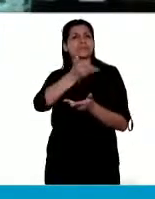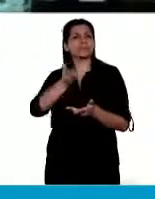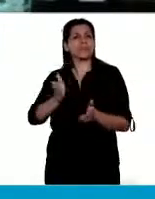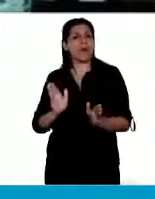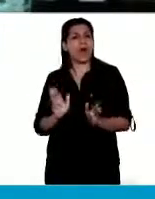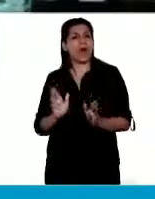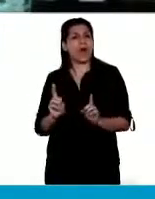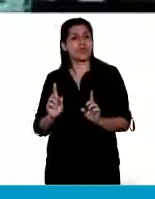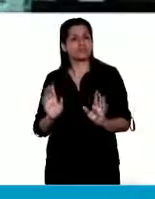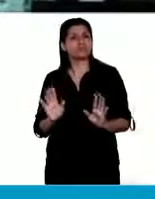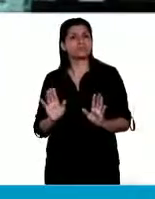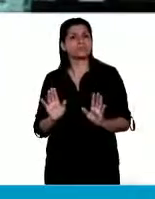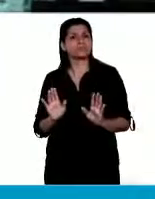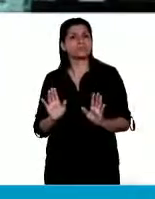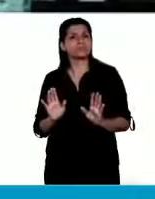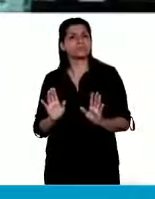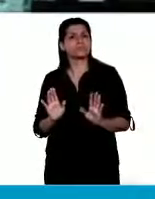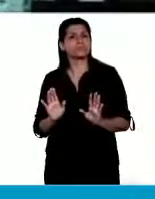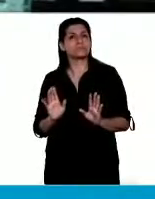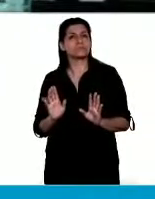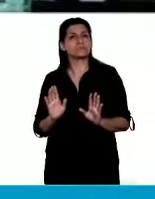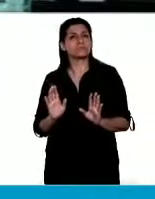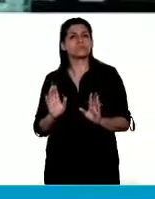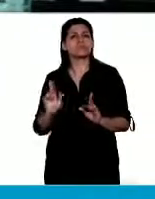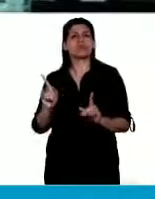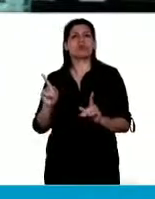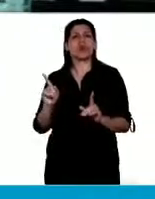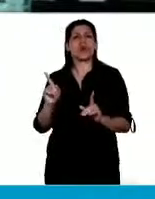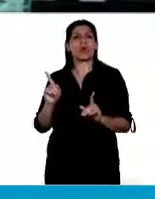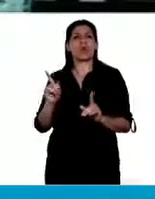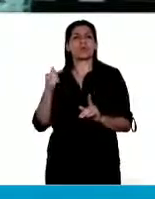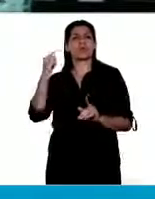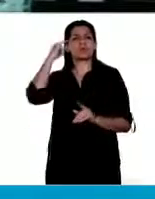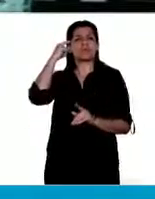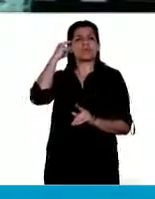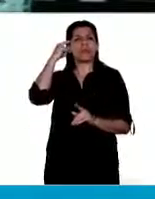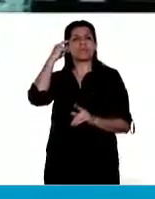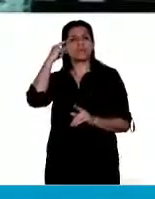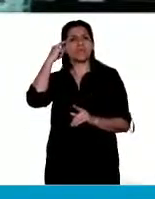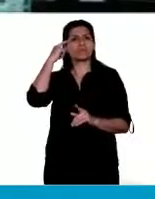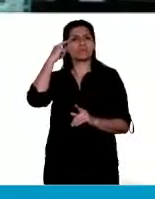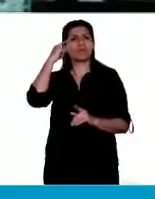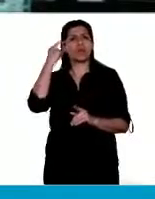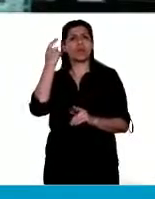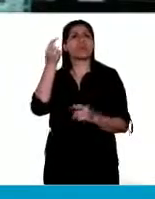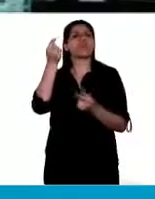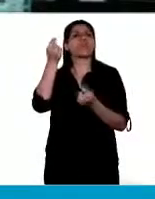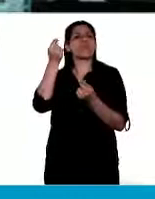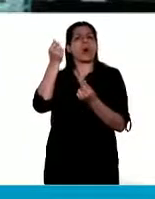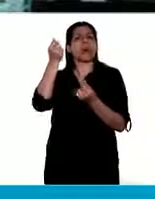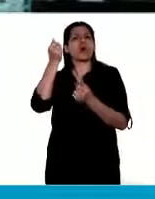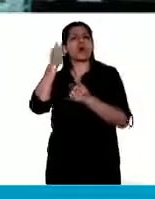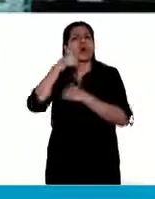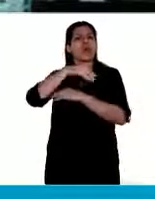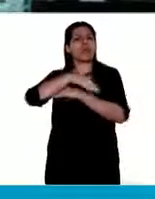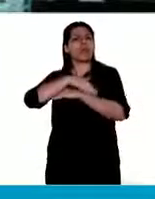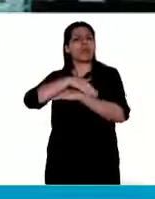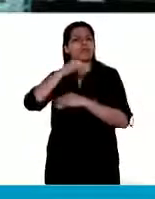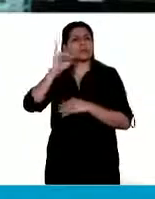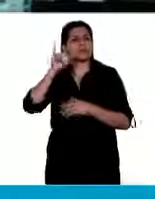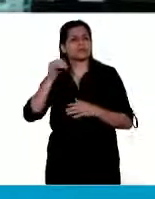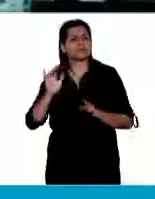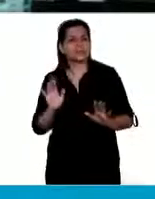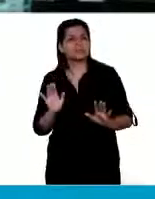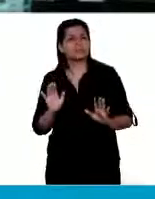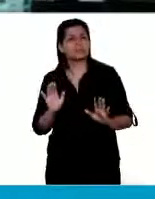Y la coherencia no es una virtud, la coherencia es un valor ético, y por más que yo no coincida en mucho de las posiciones que tiene